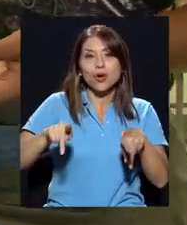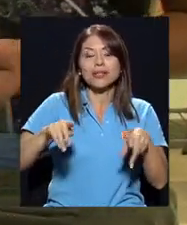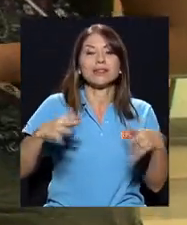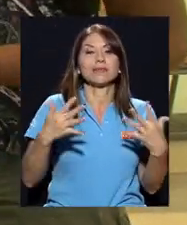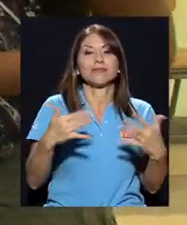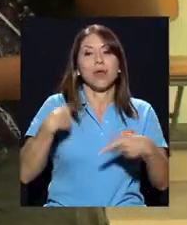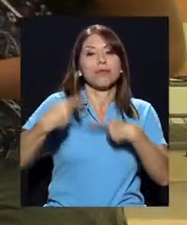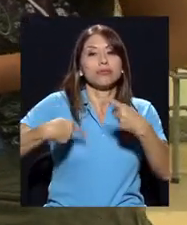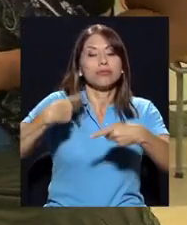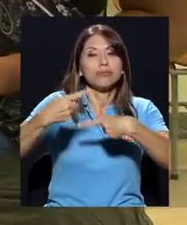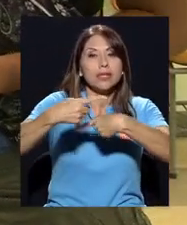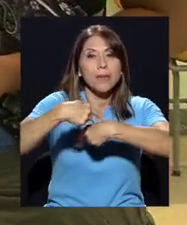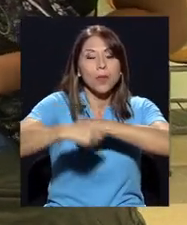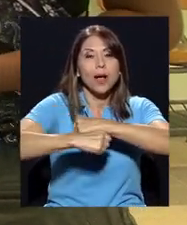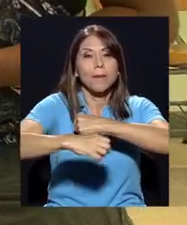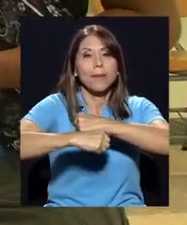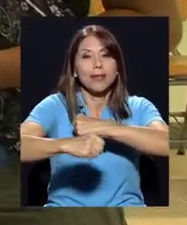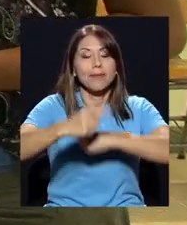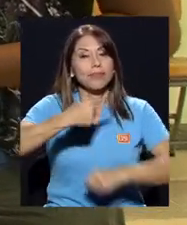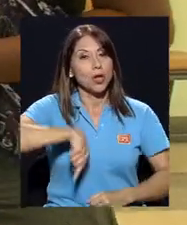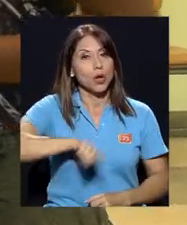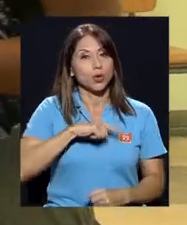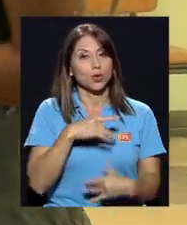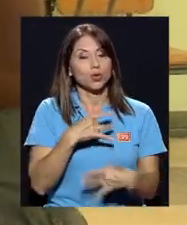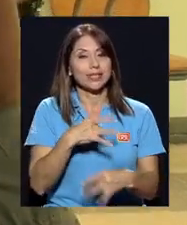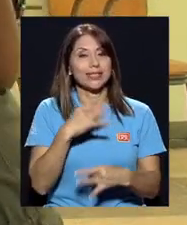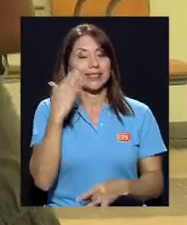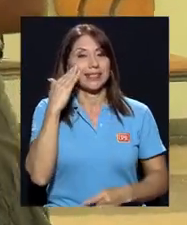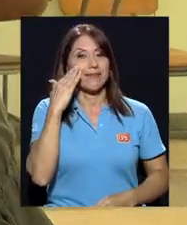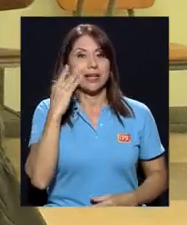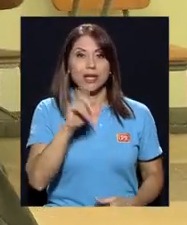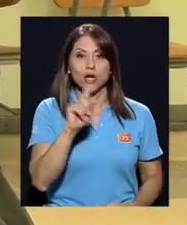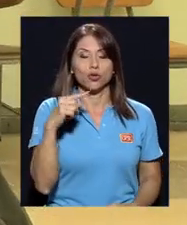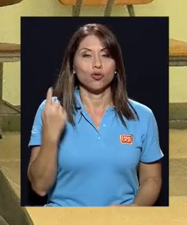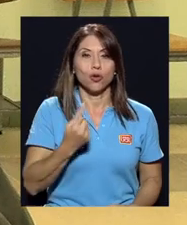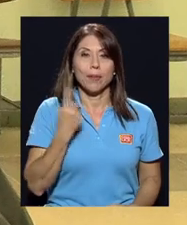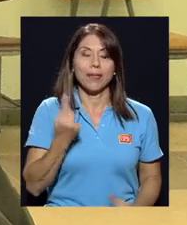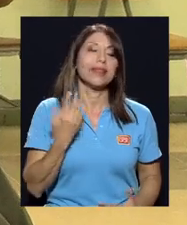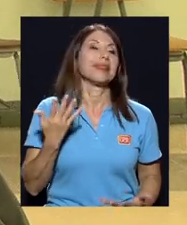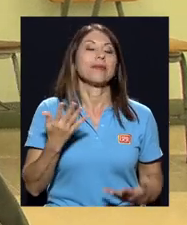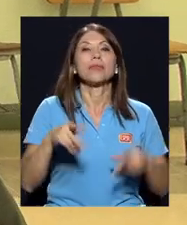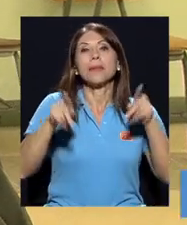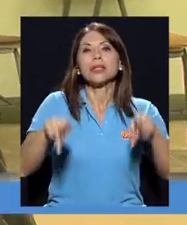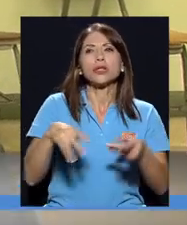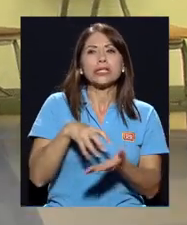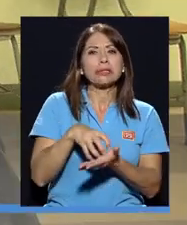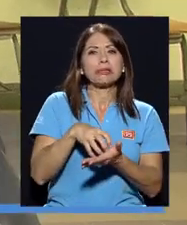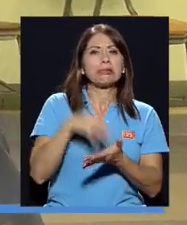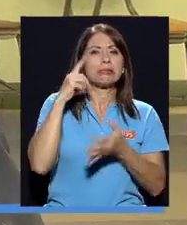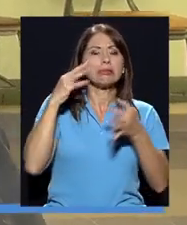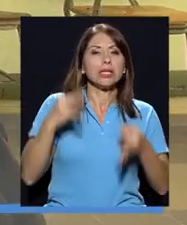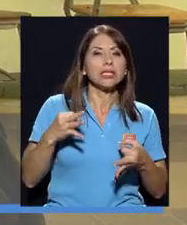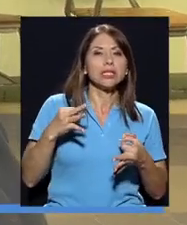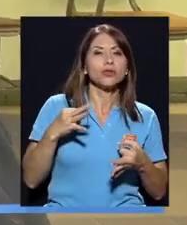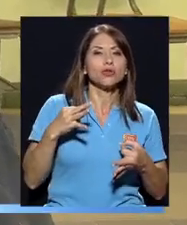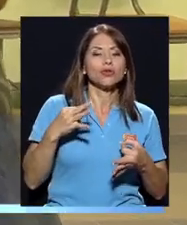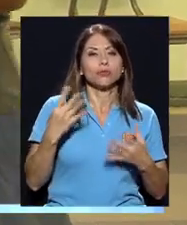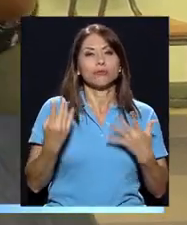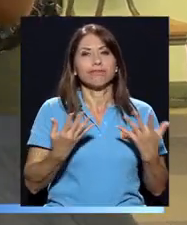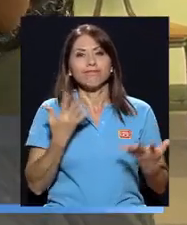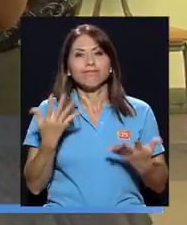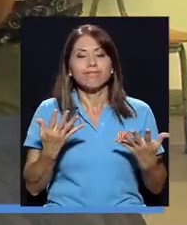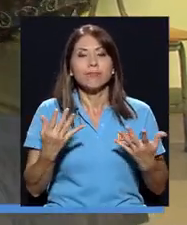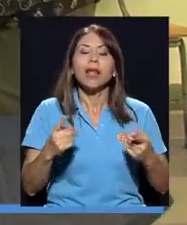campaña porque una de las cosas que a nosotros nos interesa saber no sólo es bueno los indecisos que siempre fue como una gran interrogante